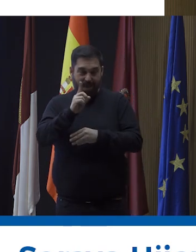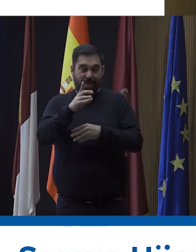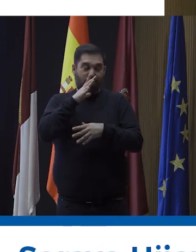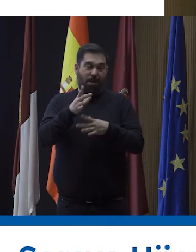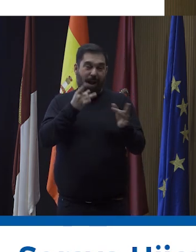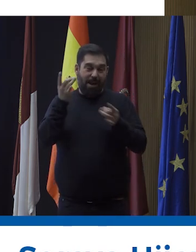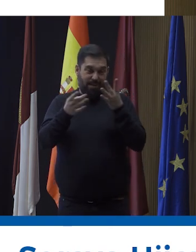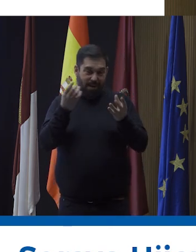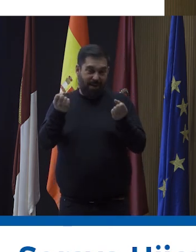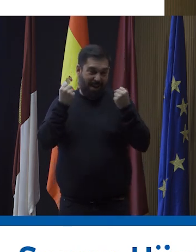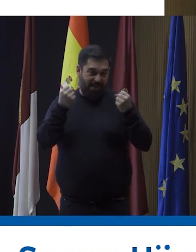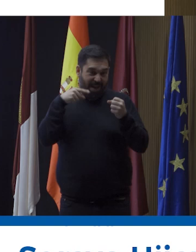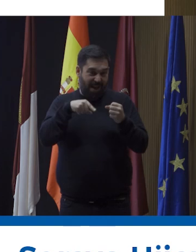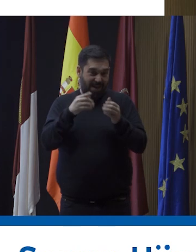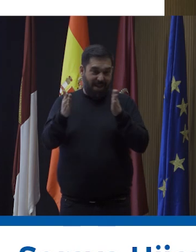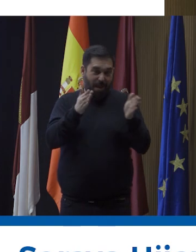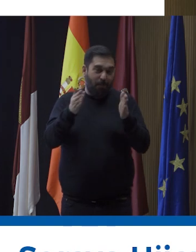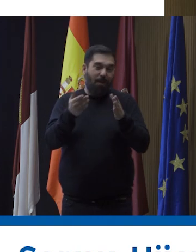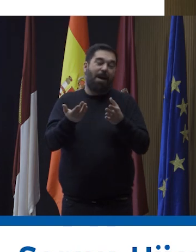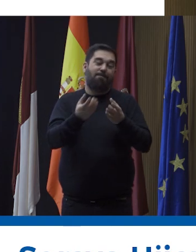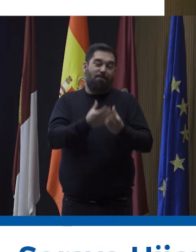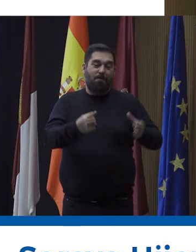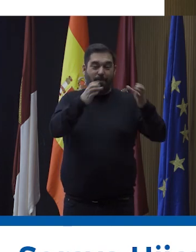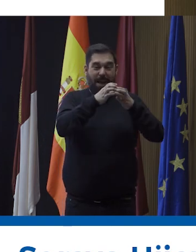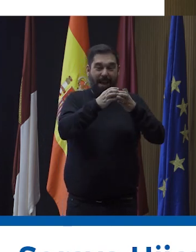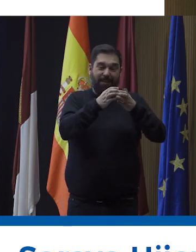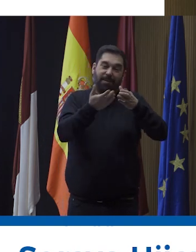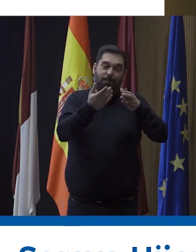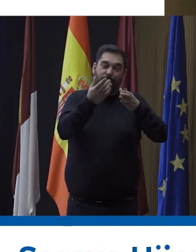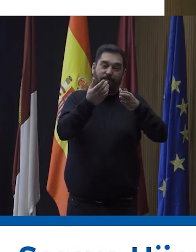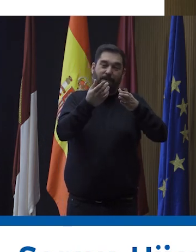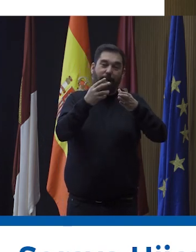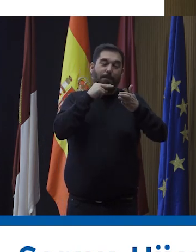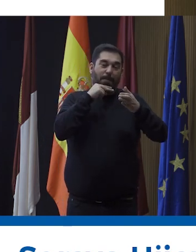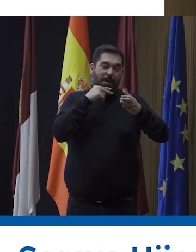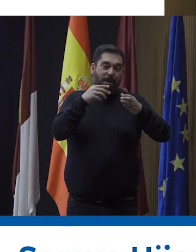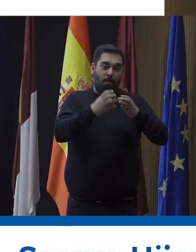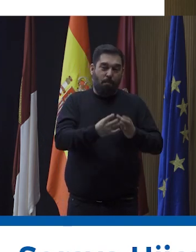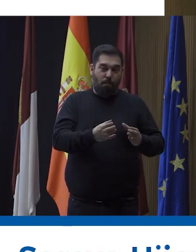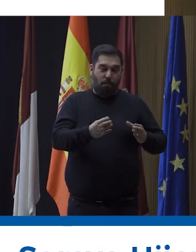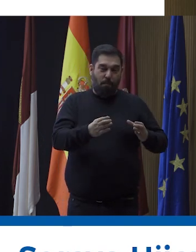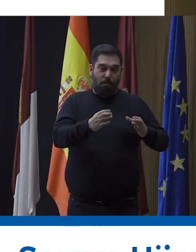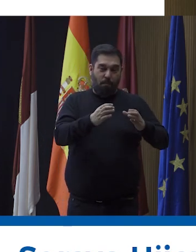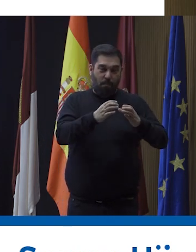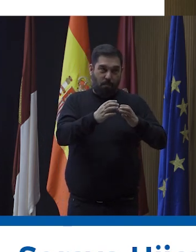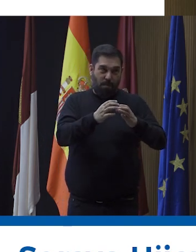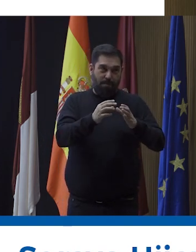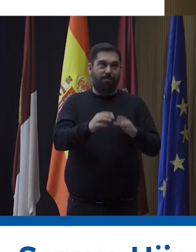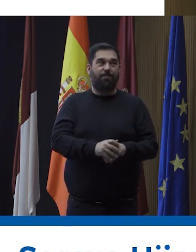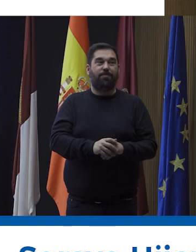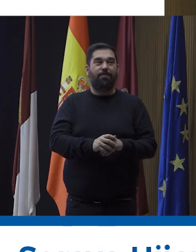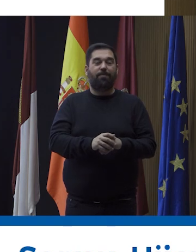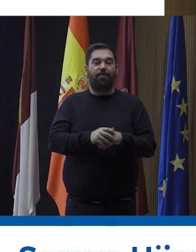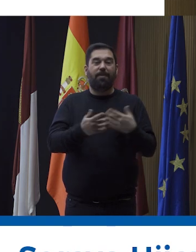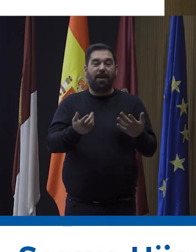ejercicios se hacen en la fase de llenado, en ese 99,7% del día que estamos llenando la vejiga, ¿vale? Y cuando vamos